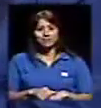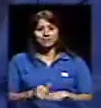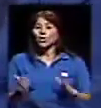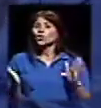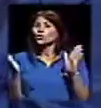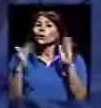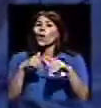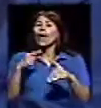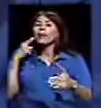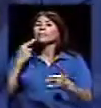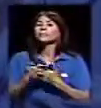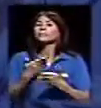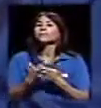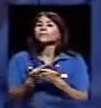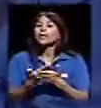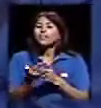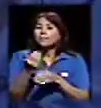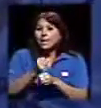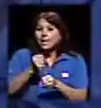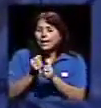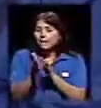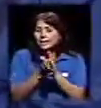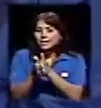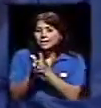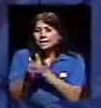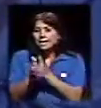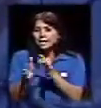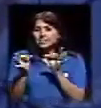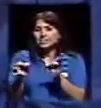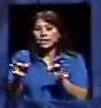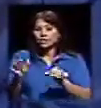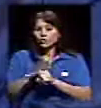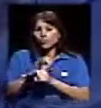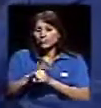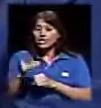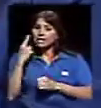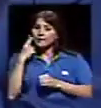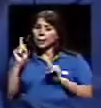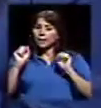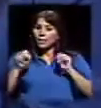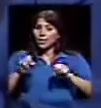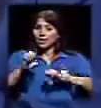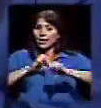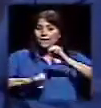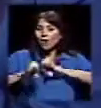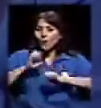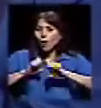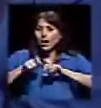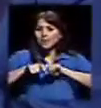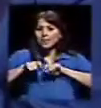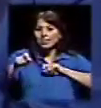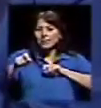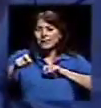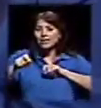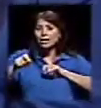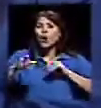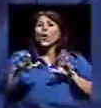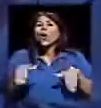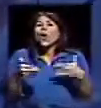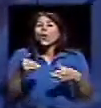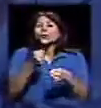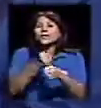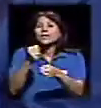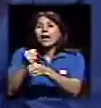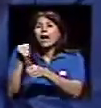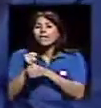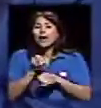eficiencia suficientes como para poder evaluar y medir el desempeño de las instituciones públicas